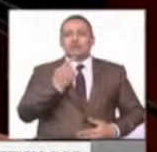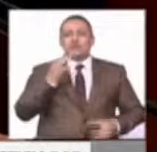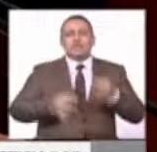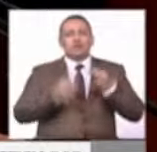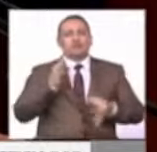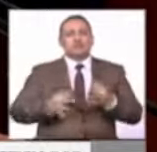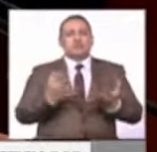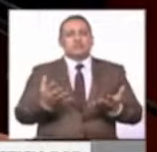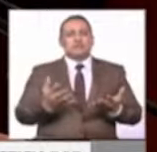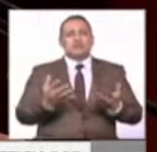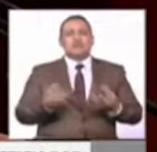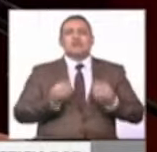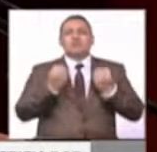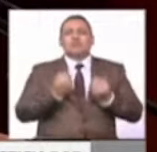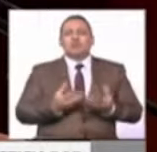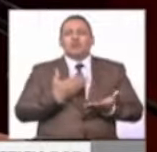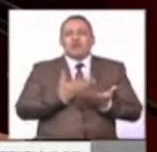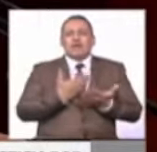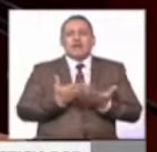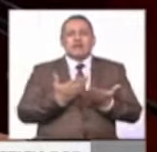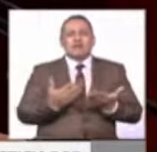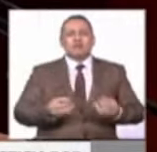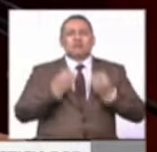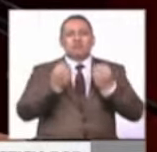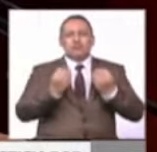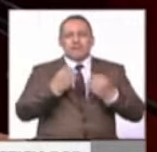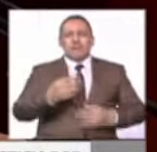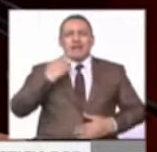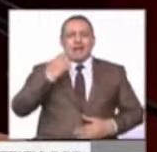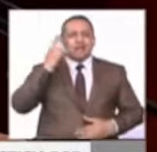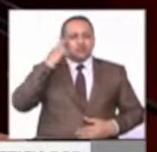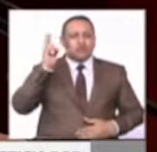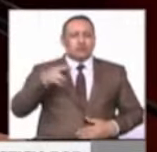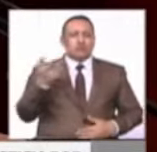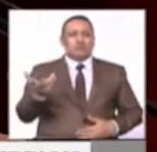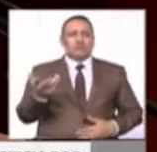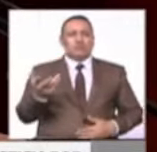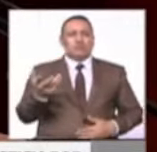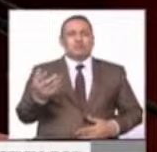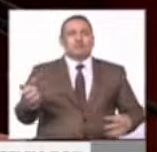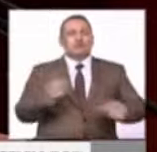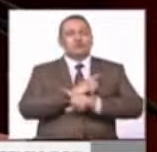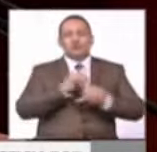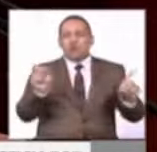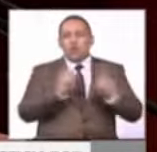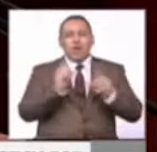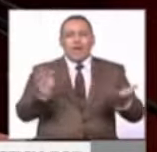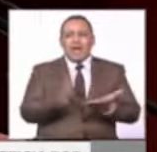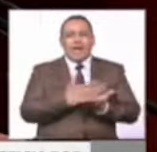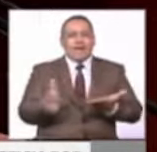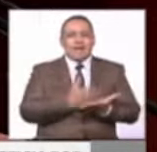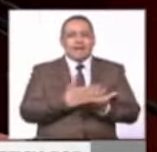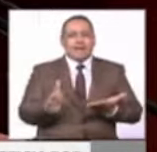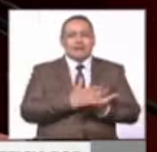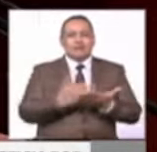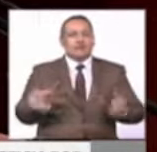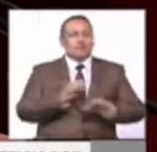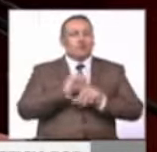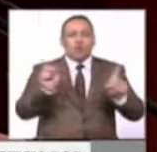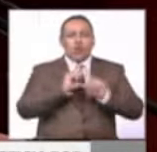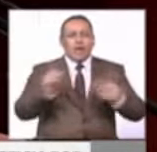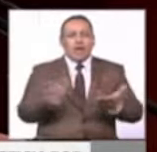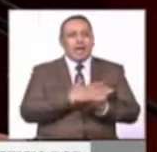justicia y básicamente por una sencilla razón no existe no